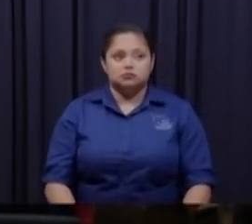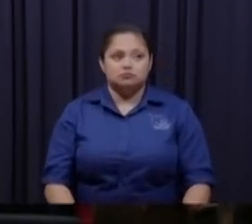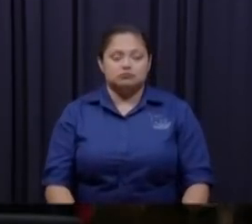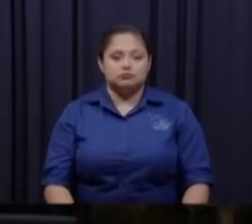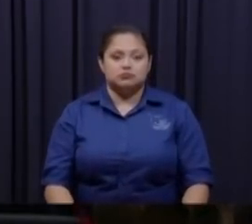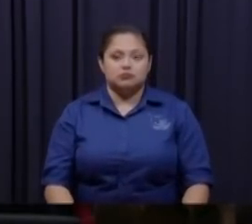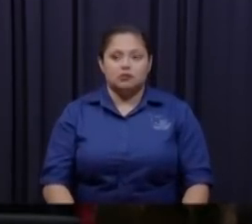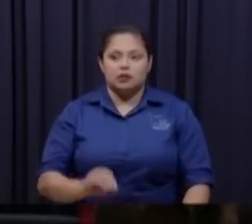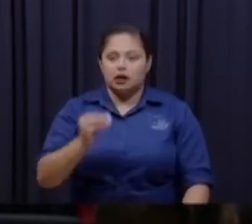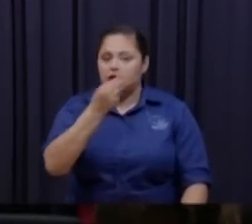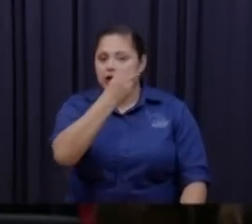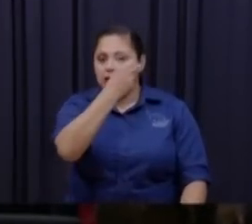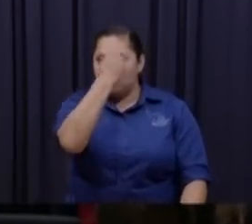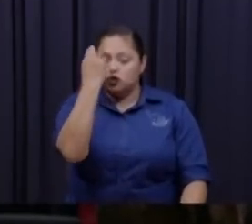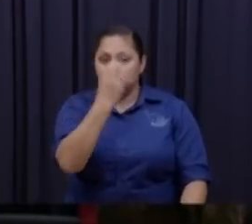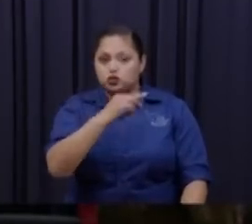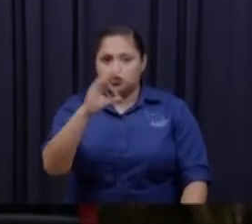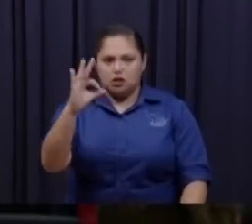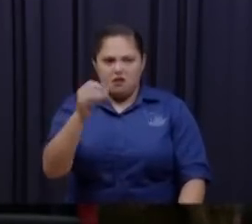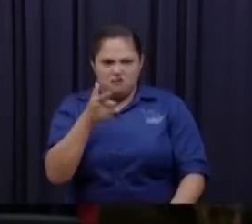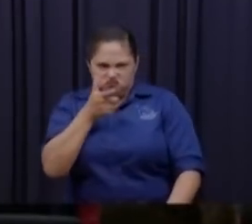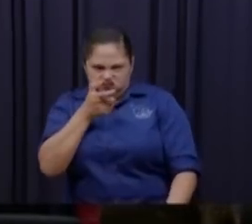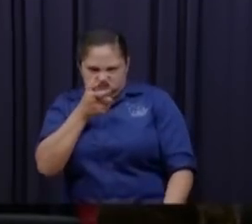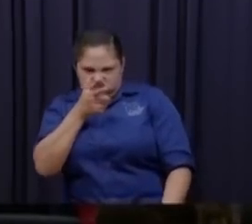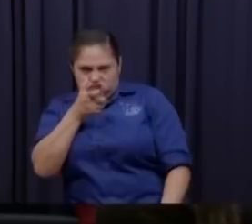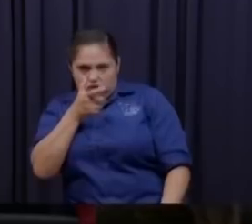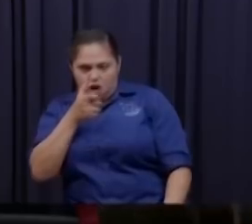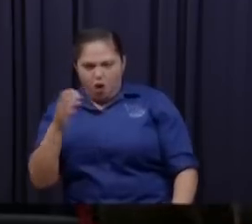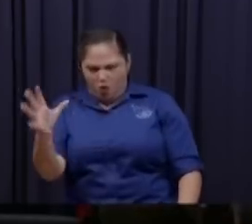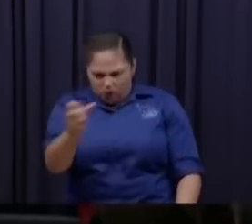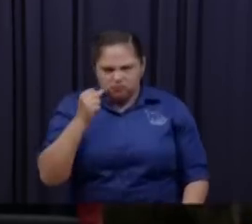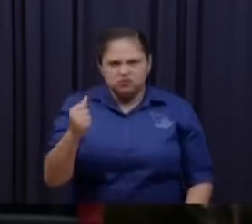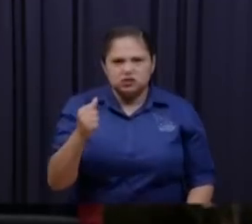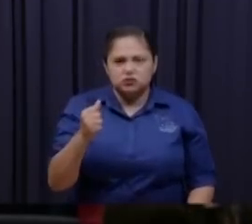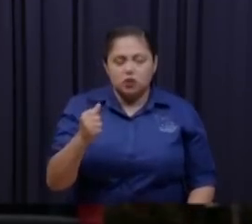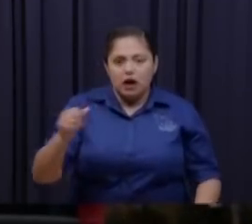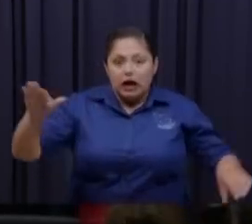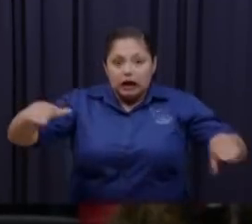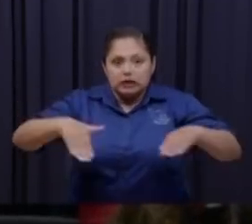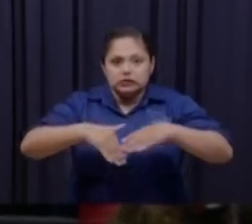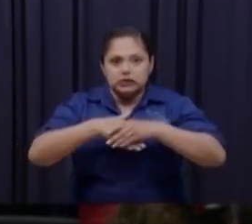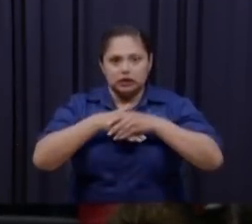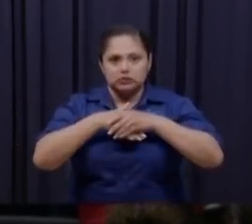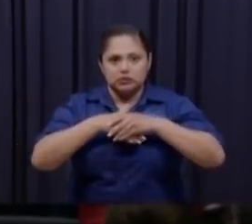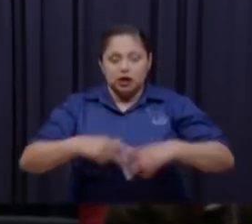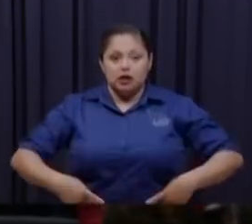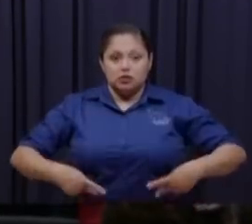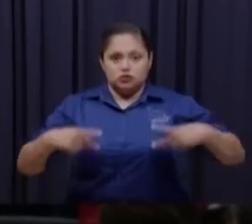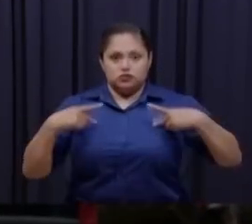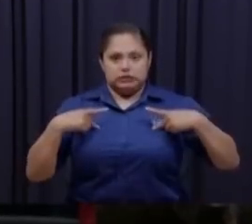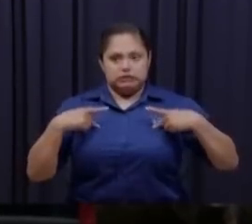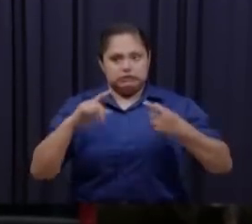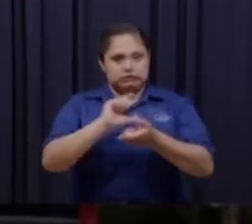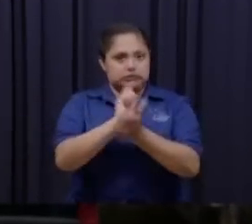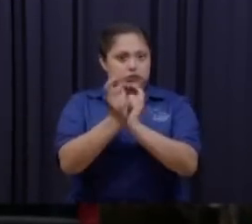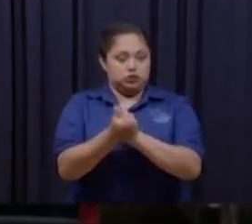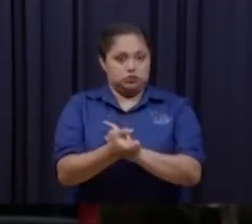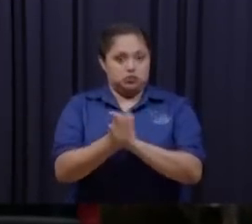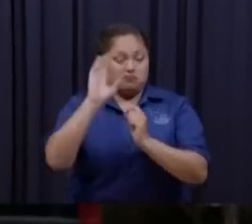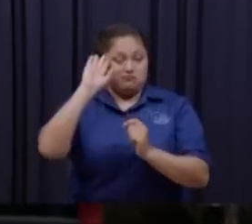que el suegro con pistola en mano los obligó a casarse, y su vida que cambió.